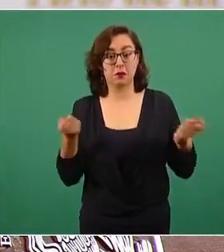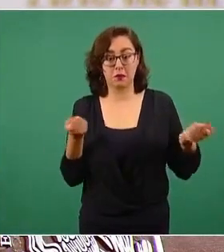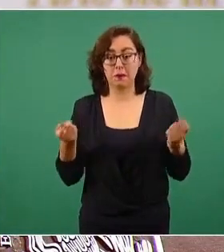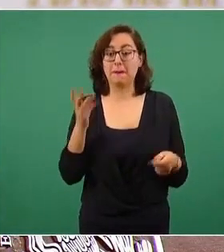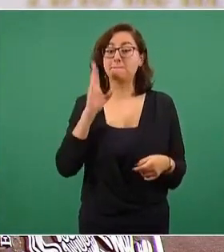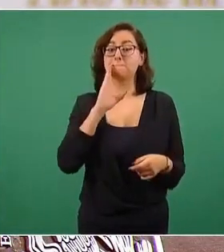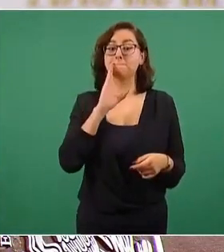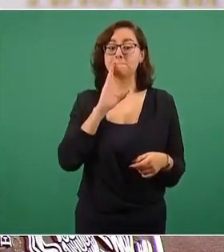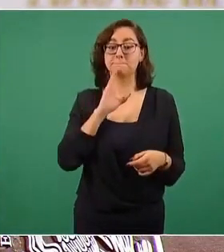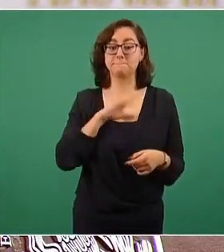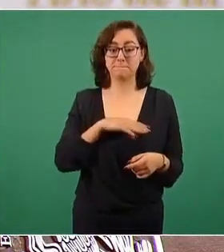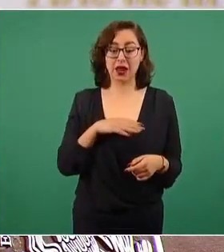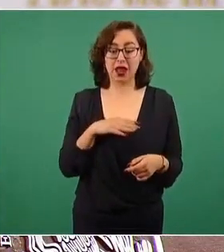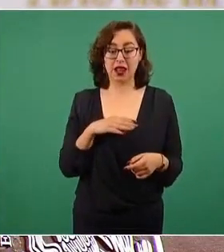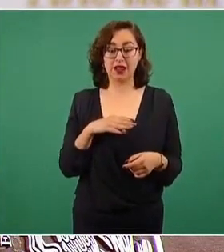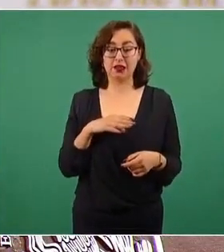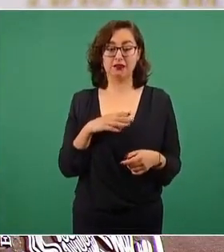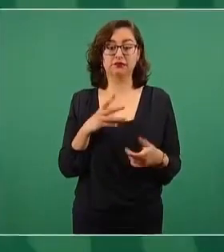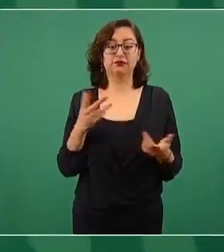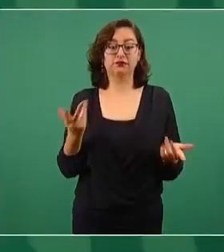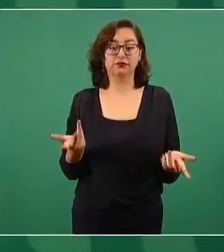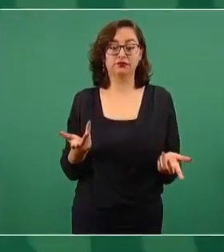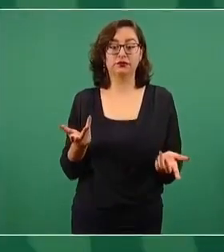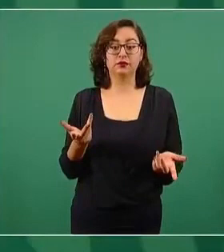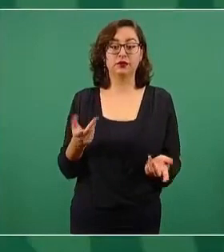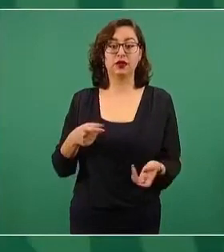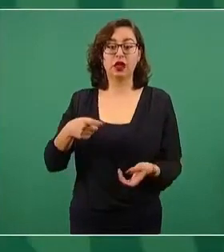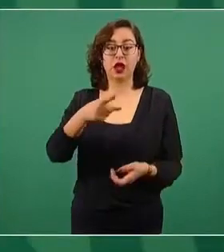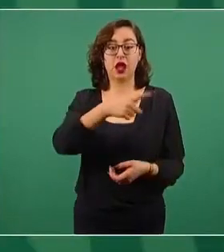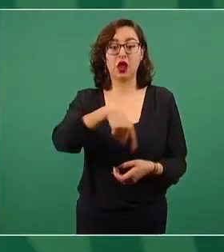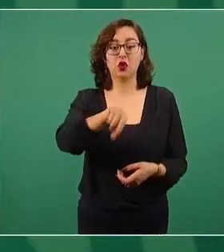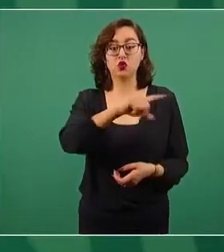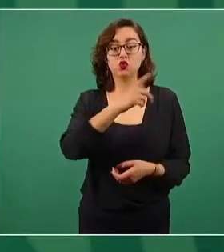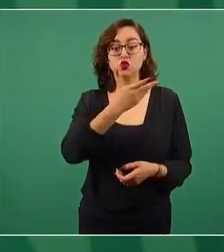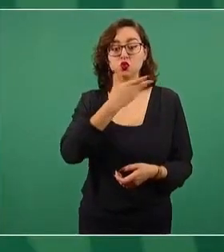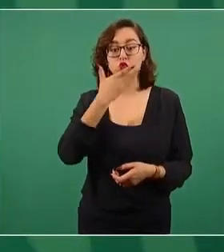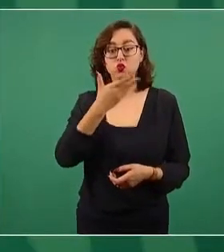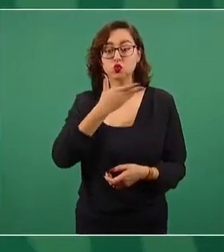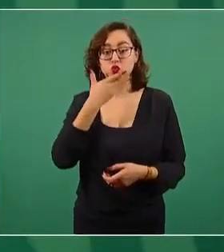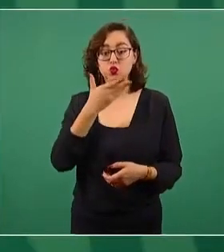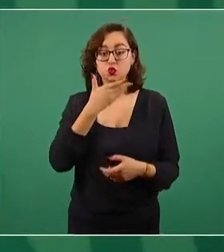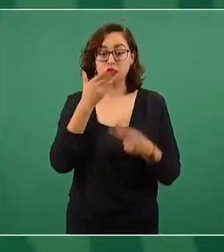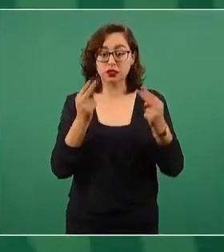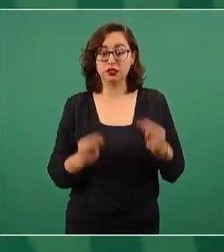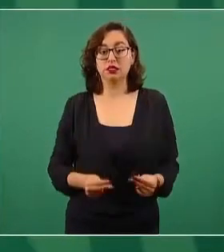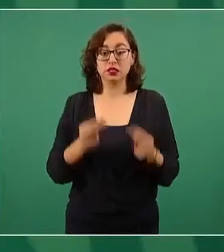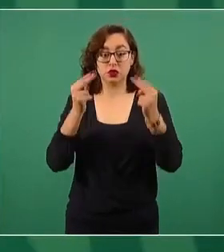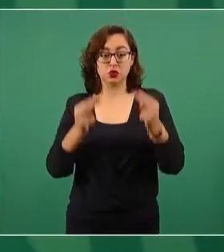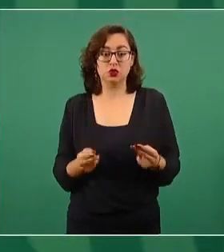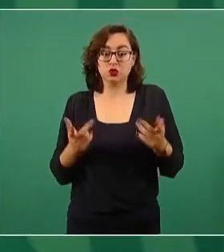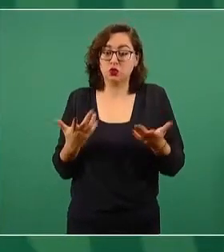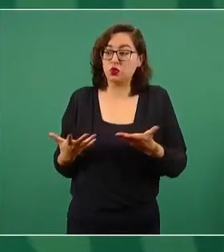porque lo que predominaba en sus gobiernos era el afán de lucro, la corrupción,